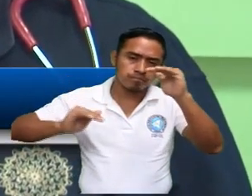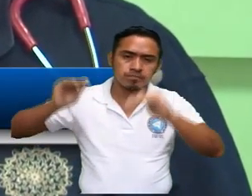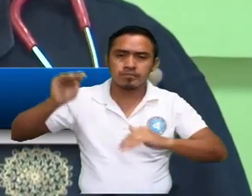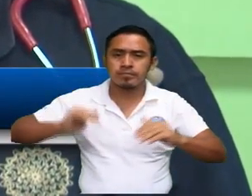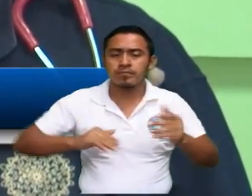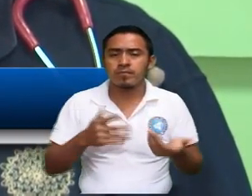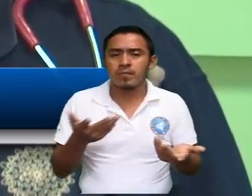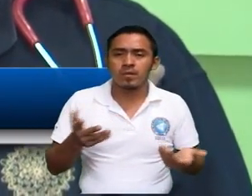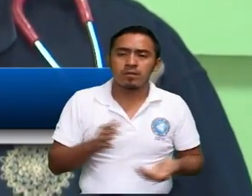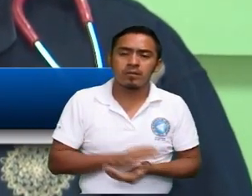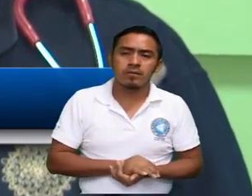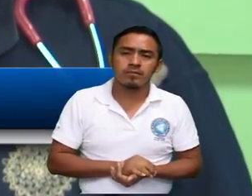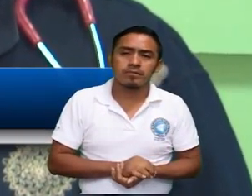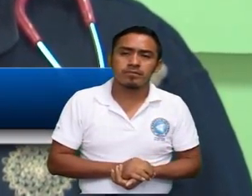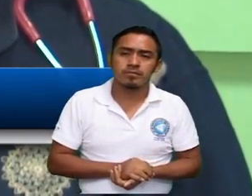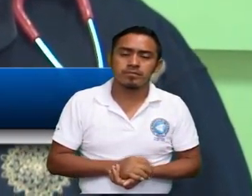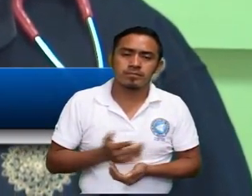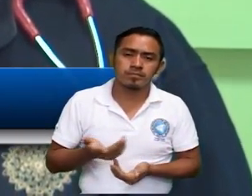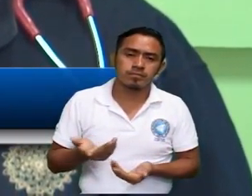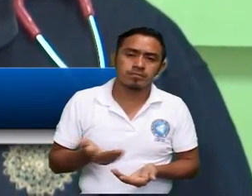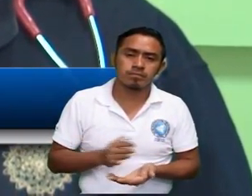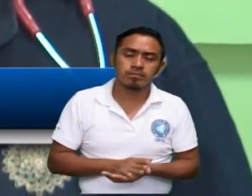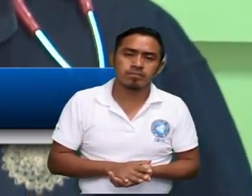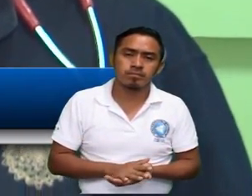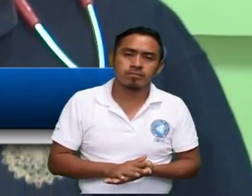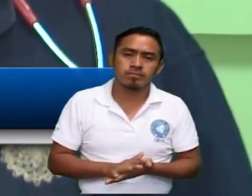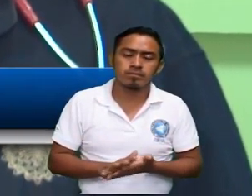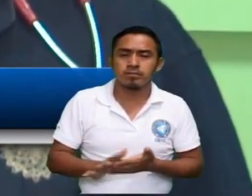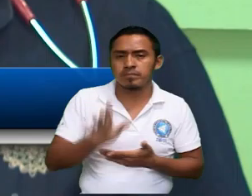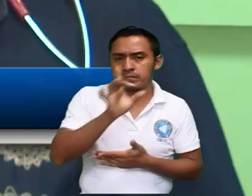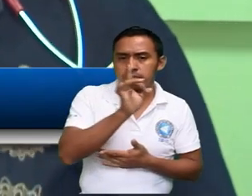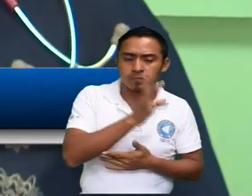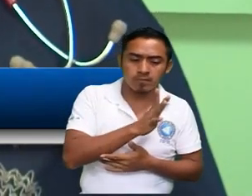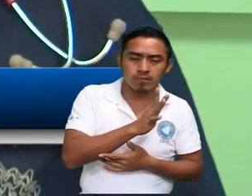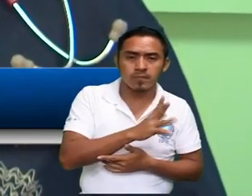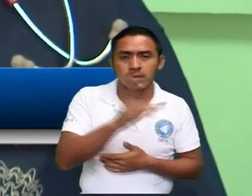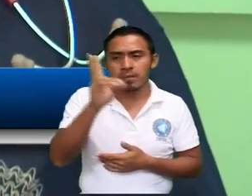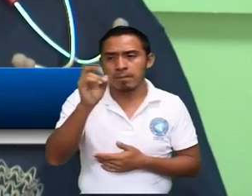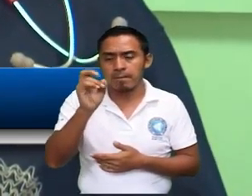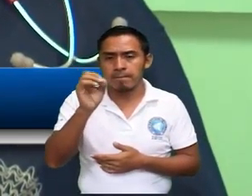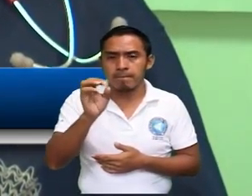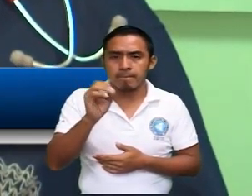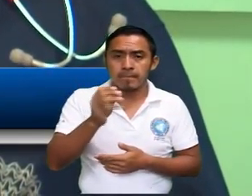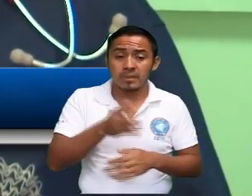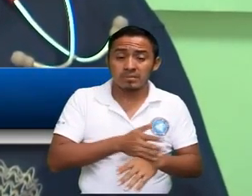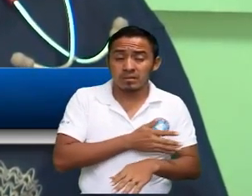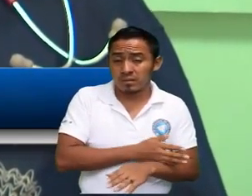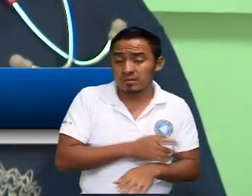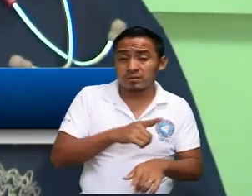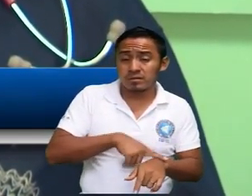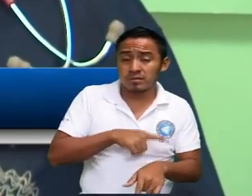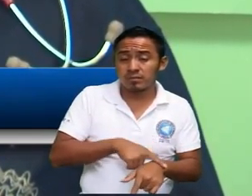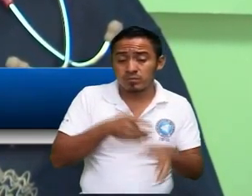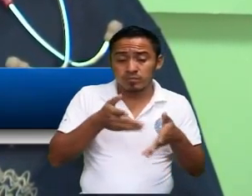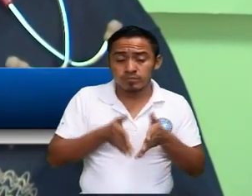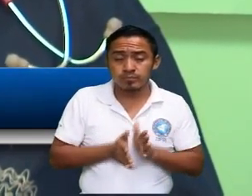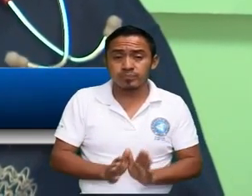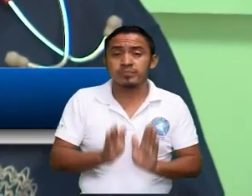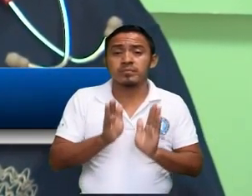es variable, tenemos un promedio de 15 hasta 20 prematuros, uh-huh, ¿verdad?,